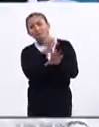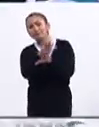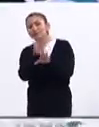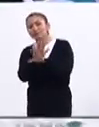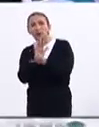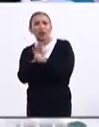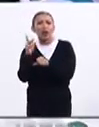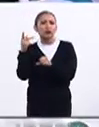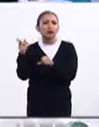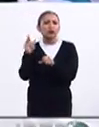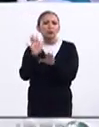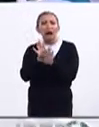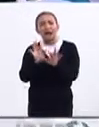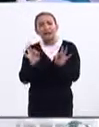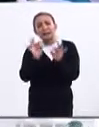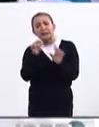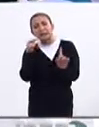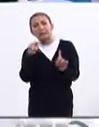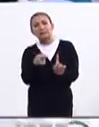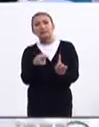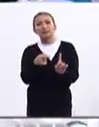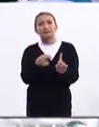cambios? ¿Cuáles son las principales